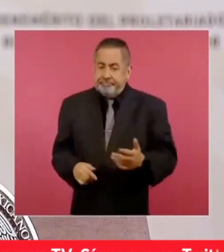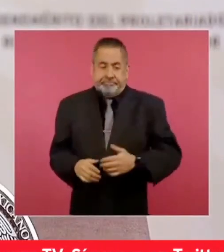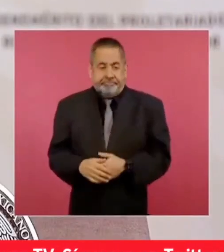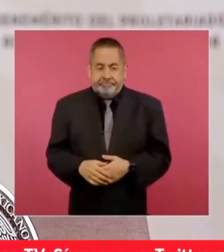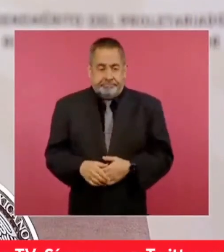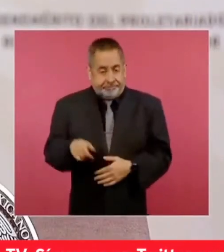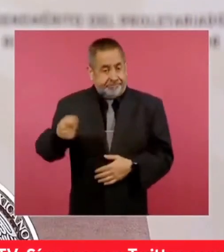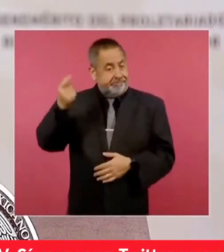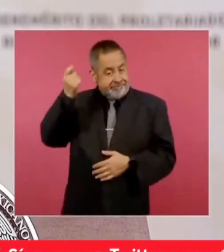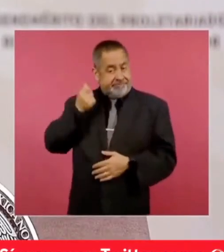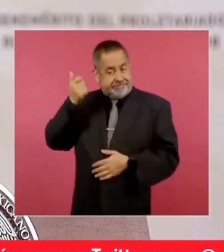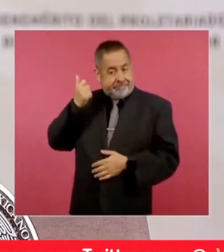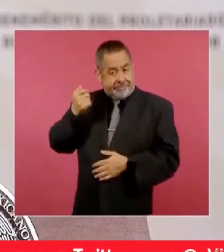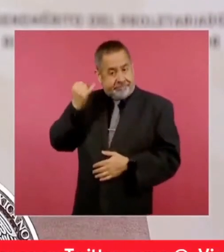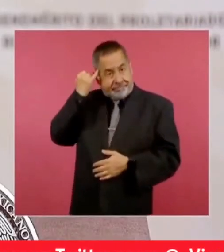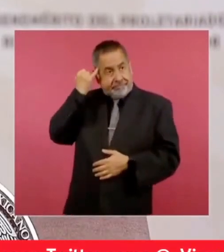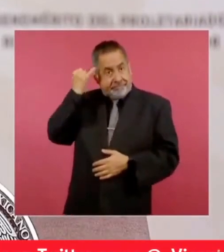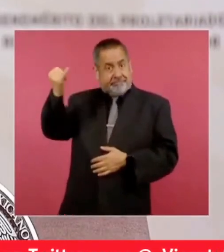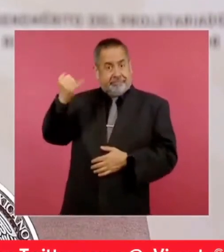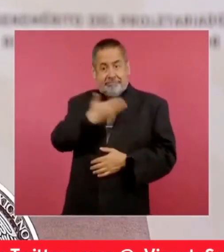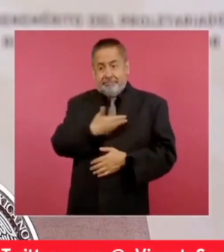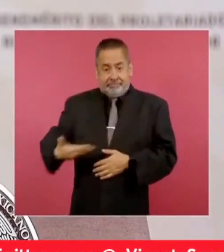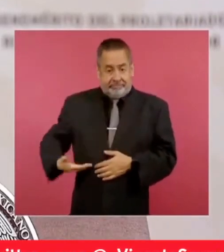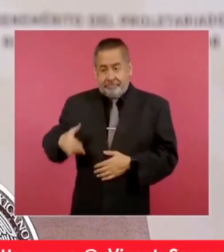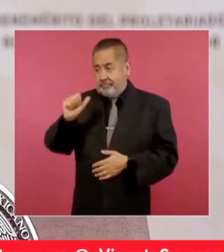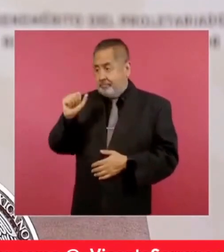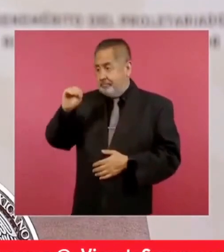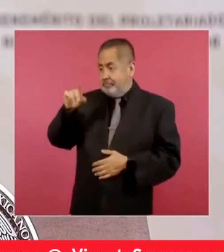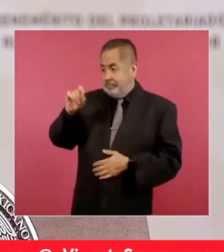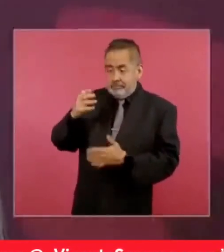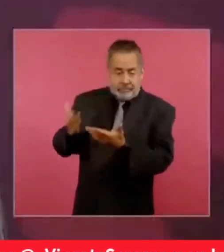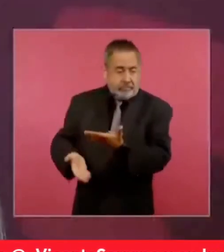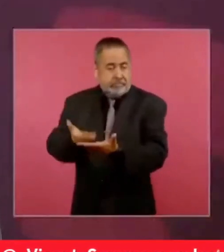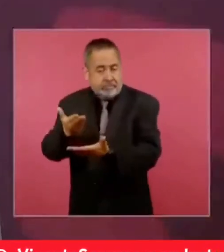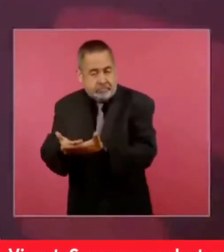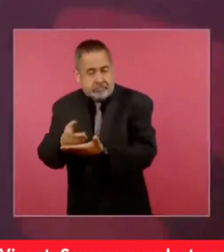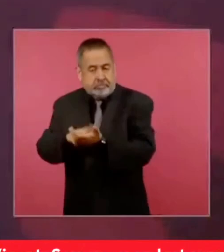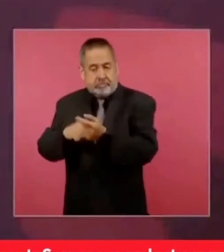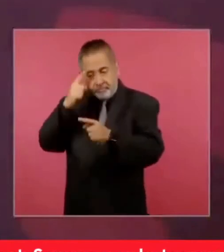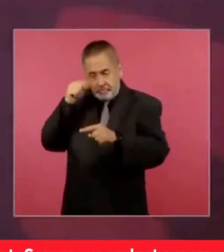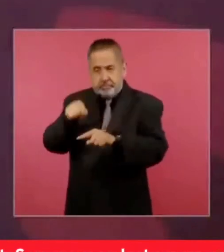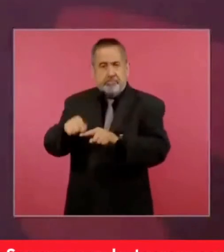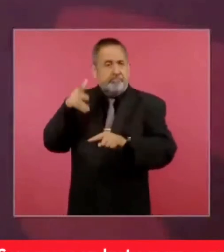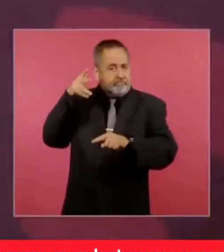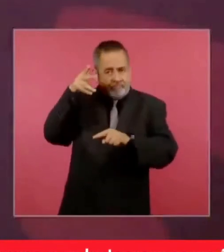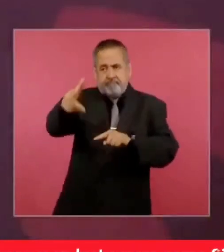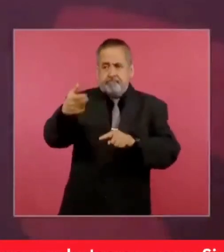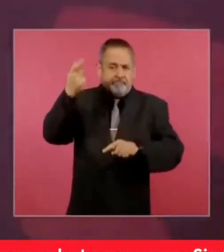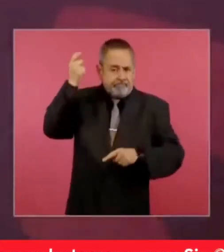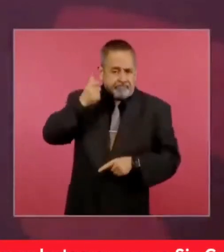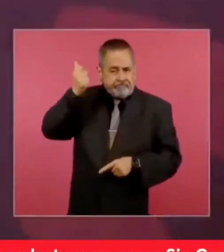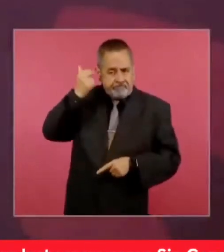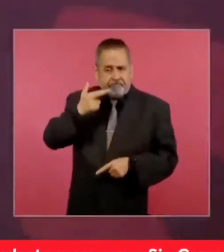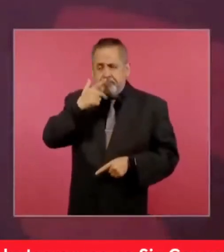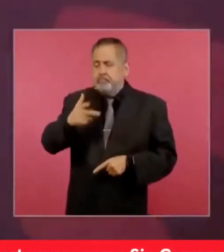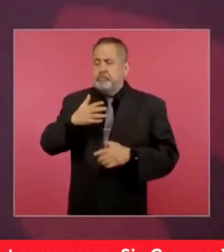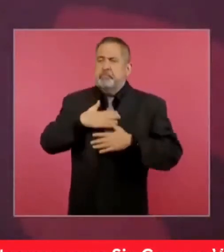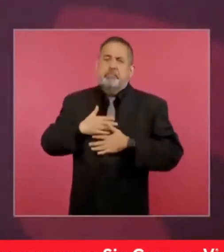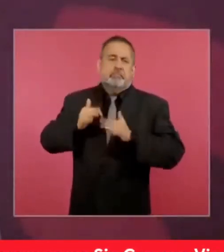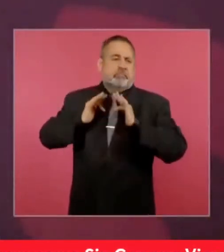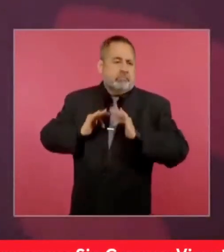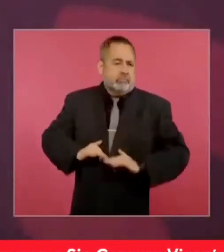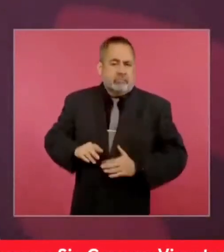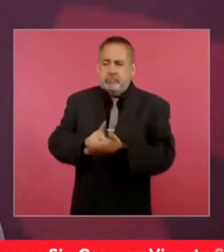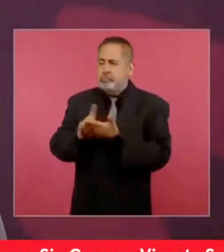para el Bienestar propuesto por el presidente Andrés Manuel López Obrador también es para garantizar mejores pensiones sin afectar los derechos de